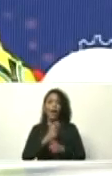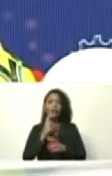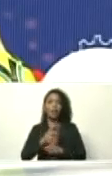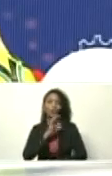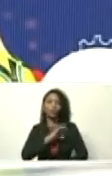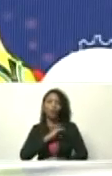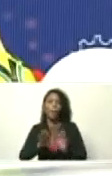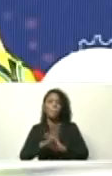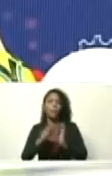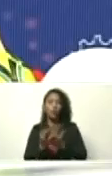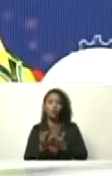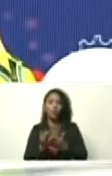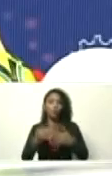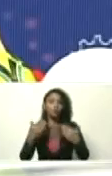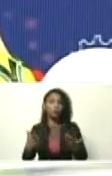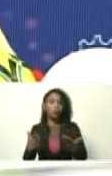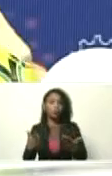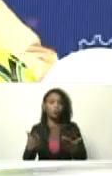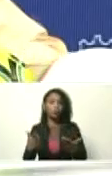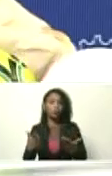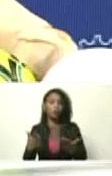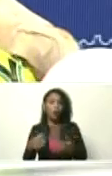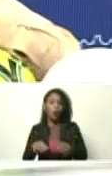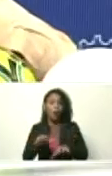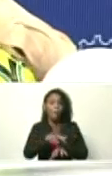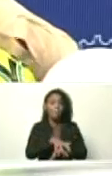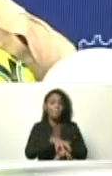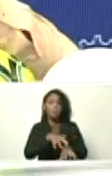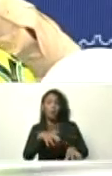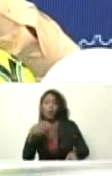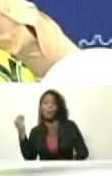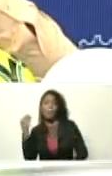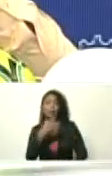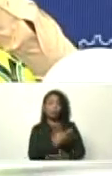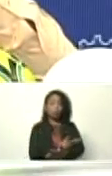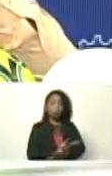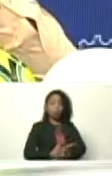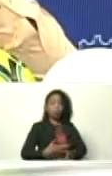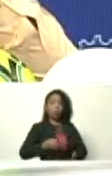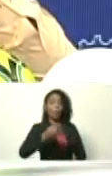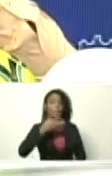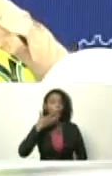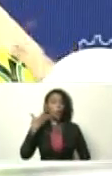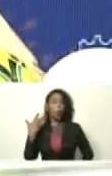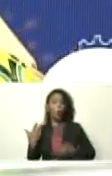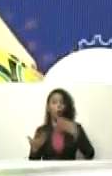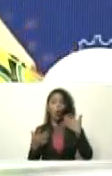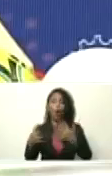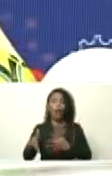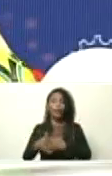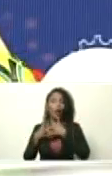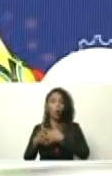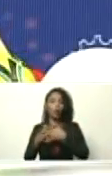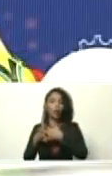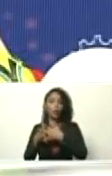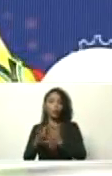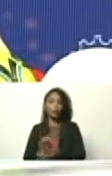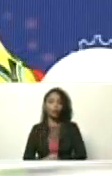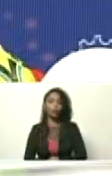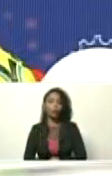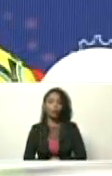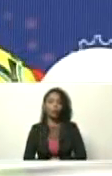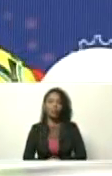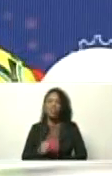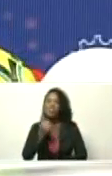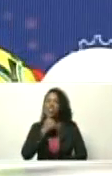mundo son los mil multimillonarios de Estados Unidos.